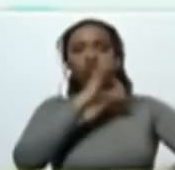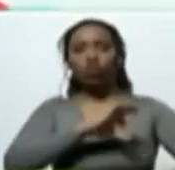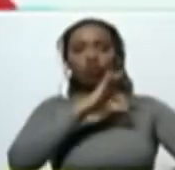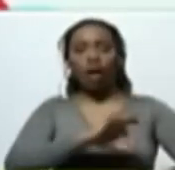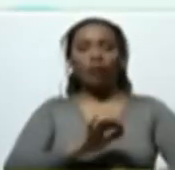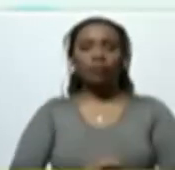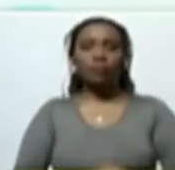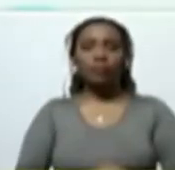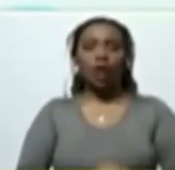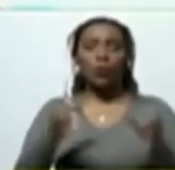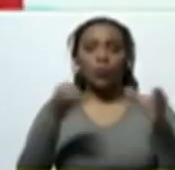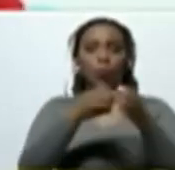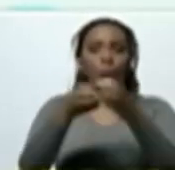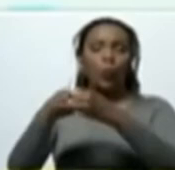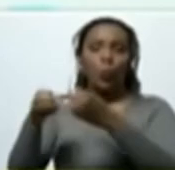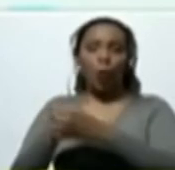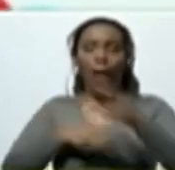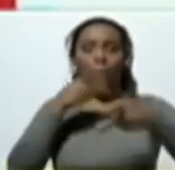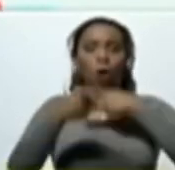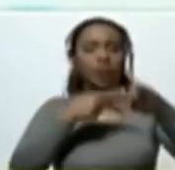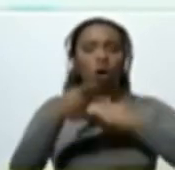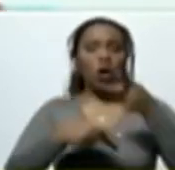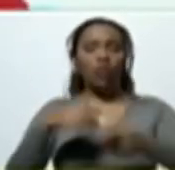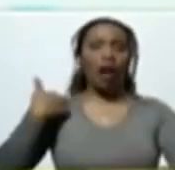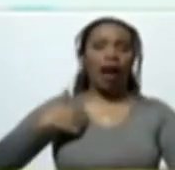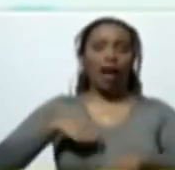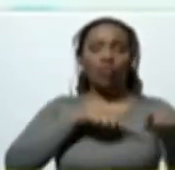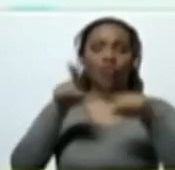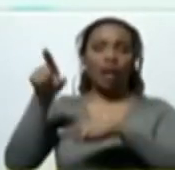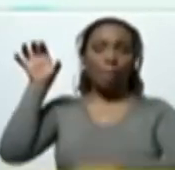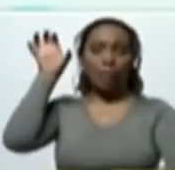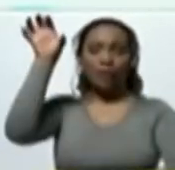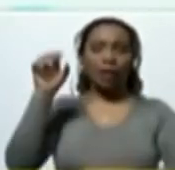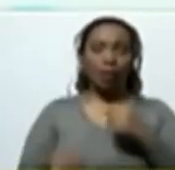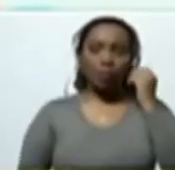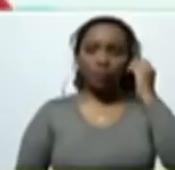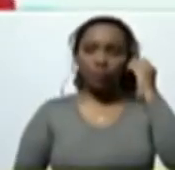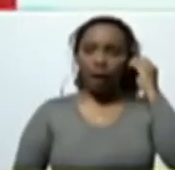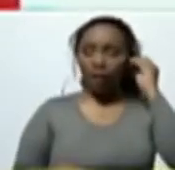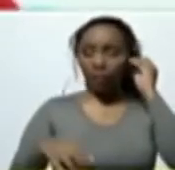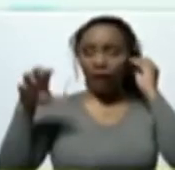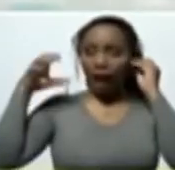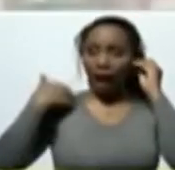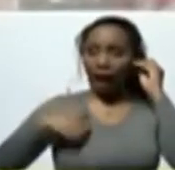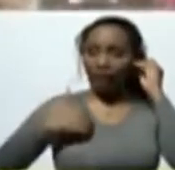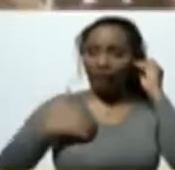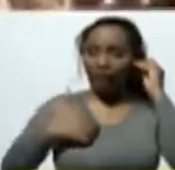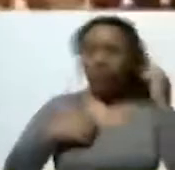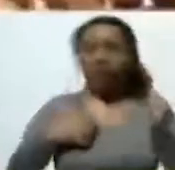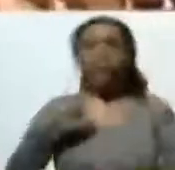sociales, sindicales y políticos de la Argentina patriótica, de la Argentina